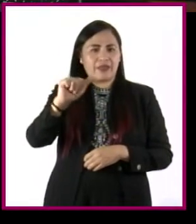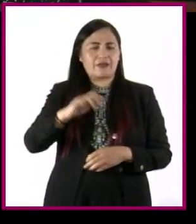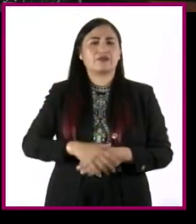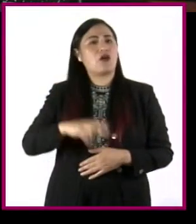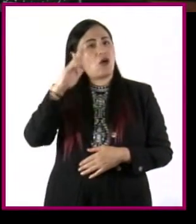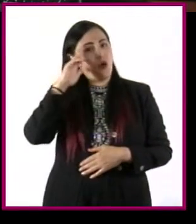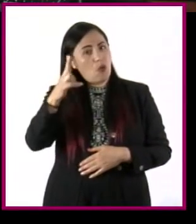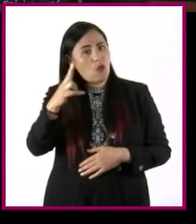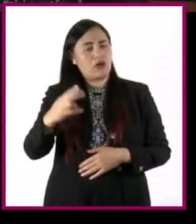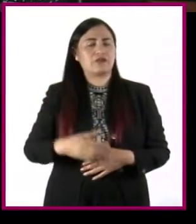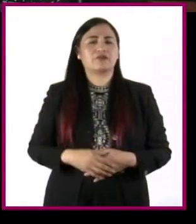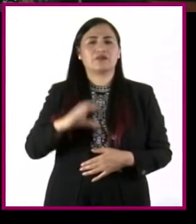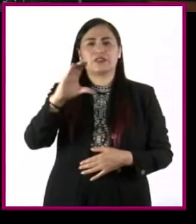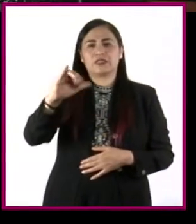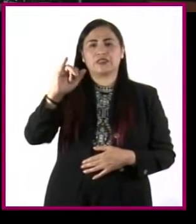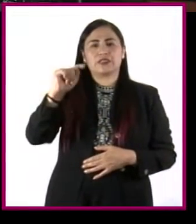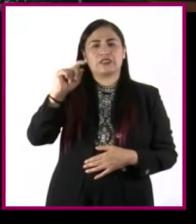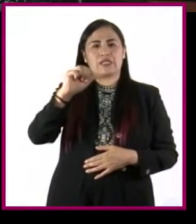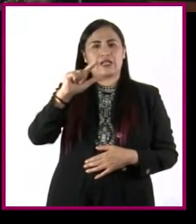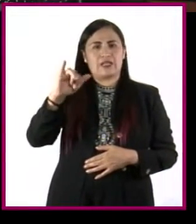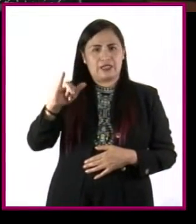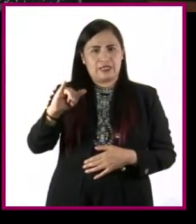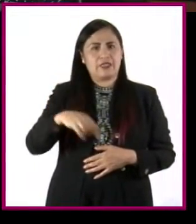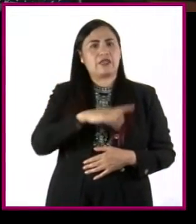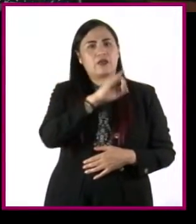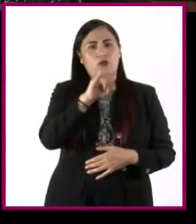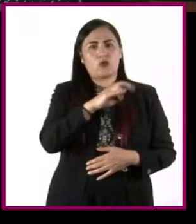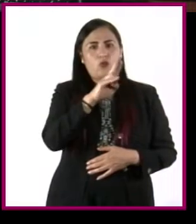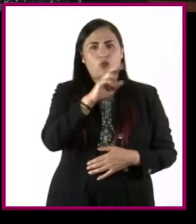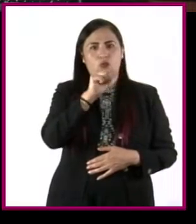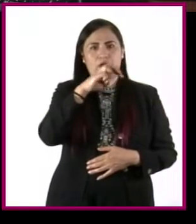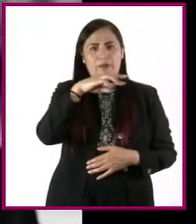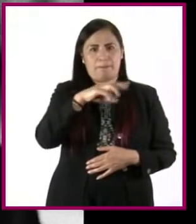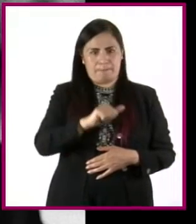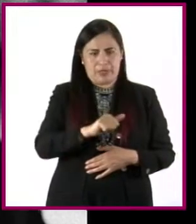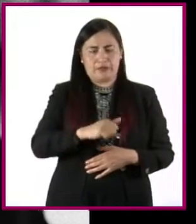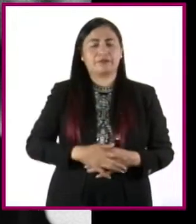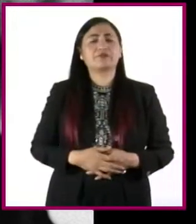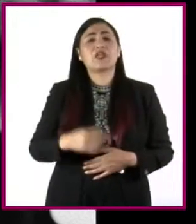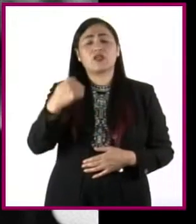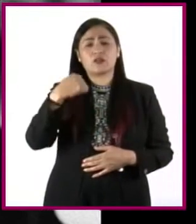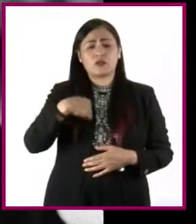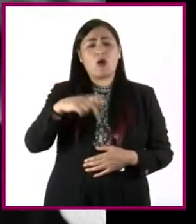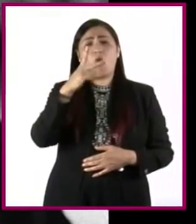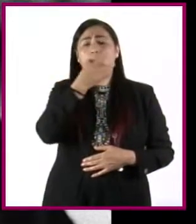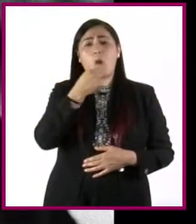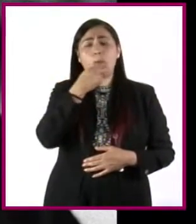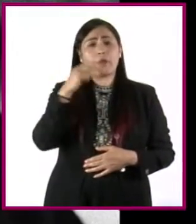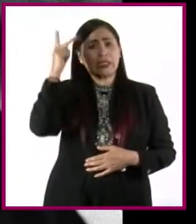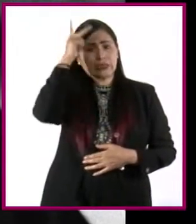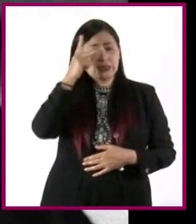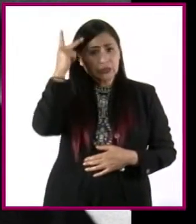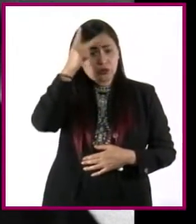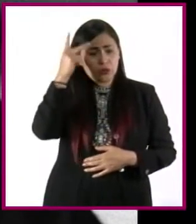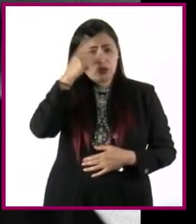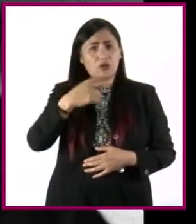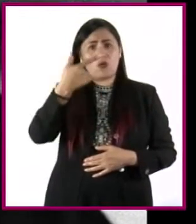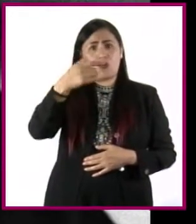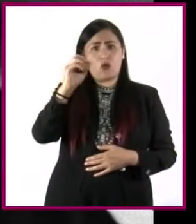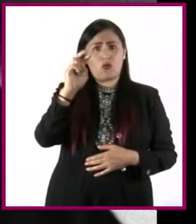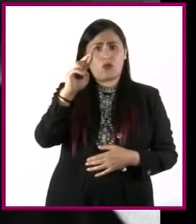Hola Citlali. Hola Juanma. Hola. Según mi base de datos, el psicólogo estadounidense Gordon